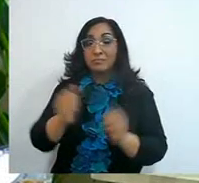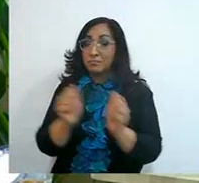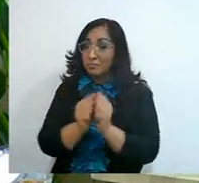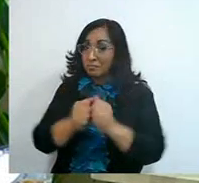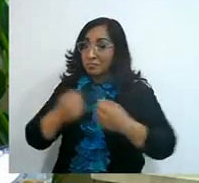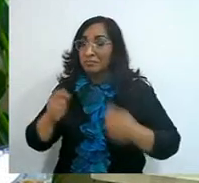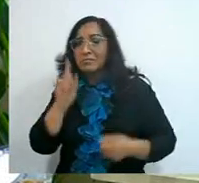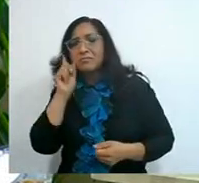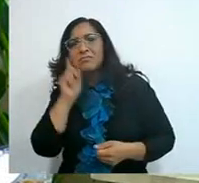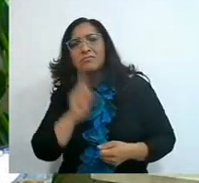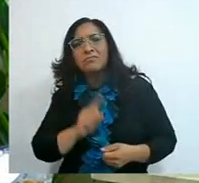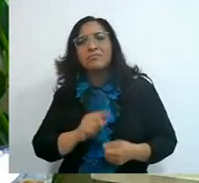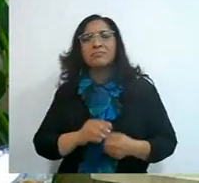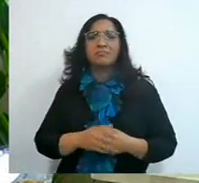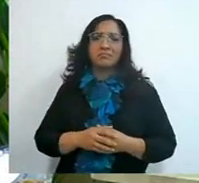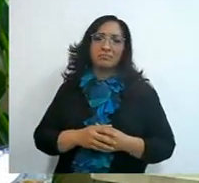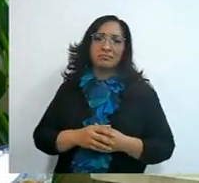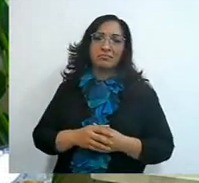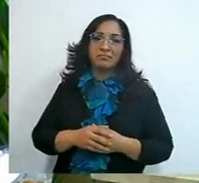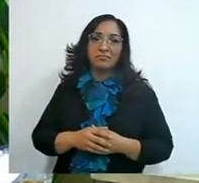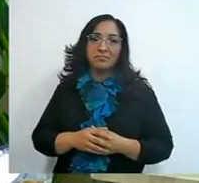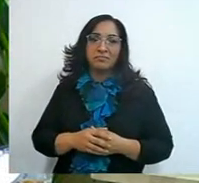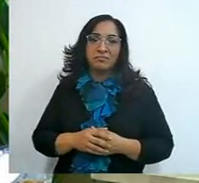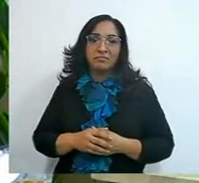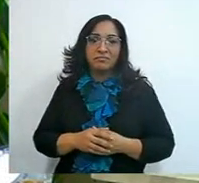la nuera.